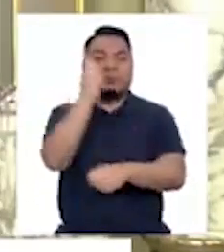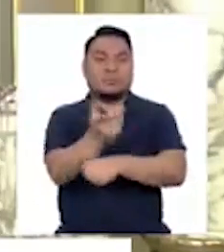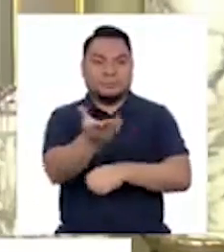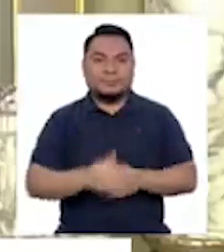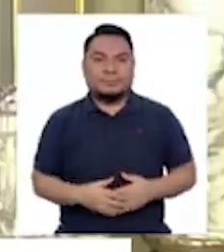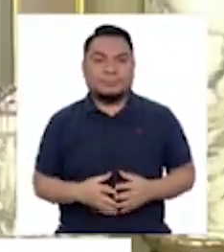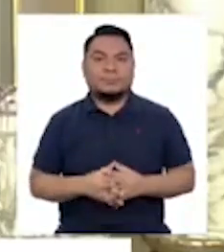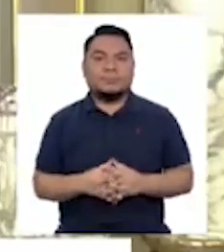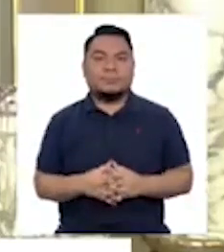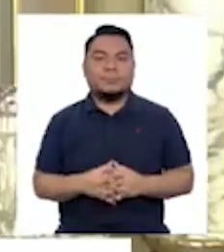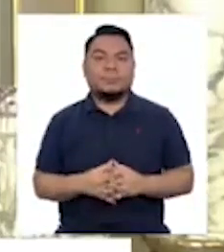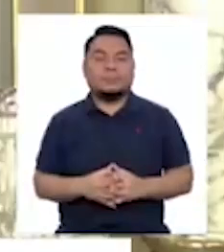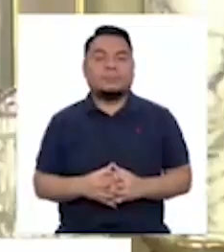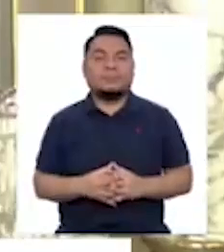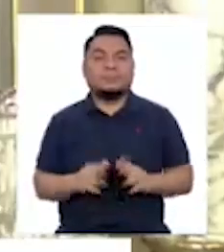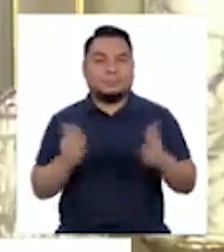demanden.